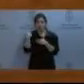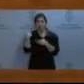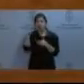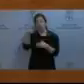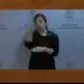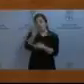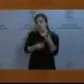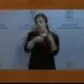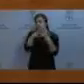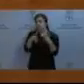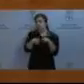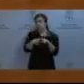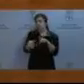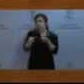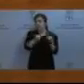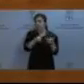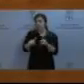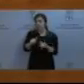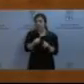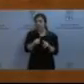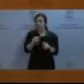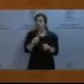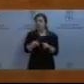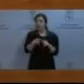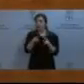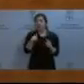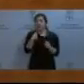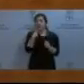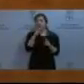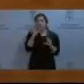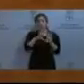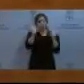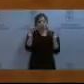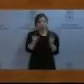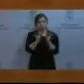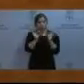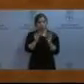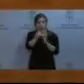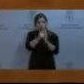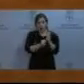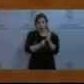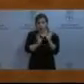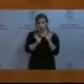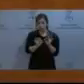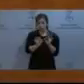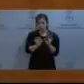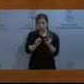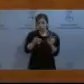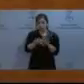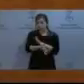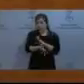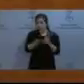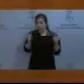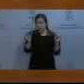cuanto a la manipulación política, lo digo porque las conclusiones que se extraían de los datos objetivos eran delirantes,